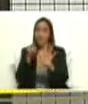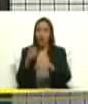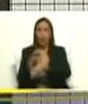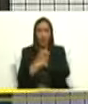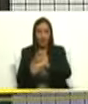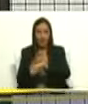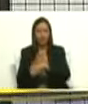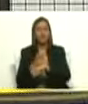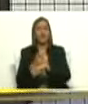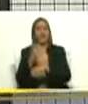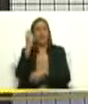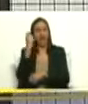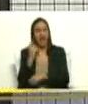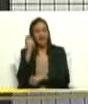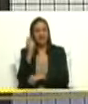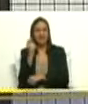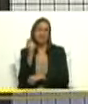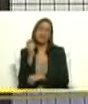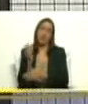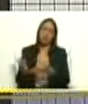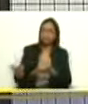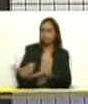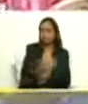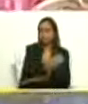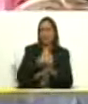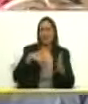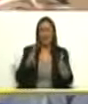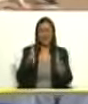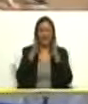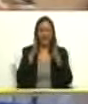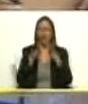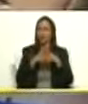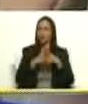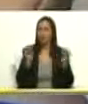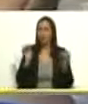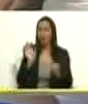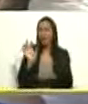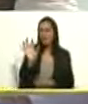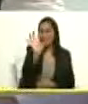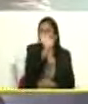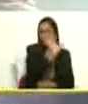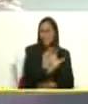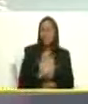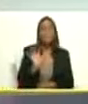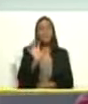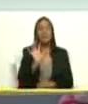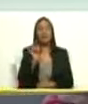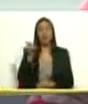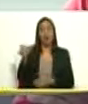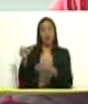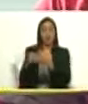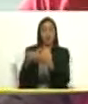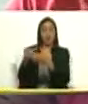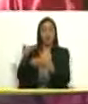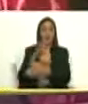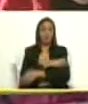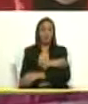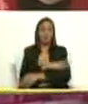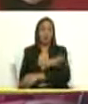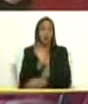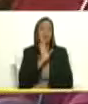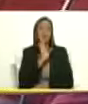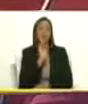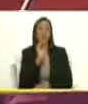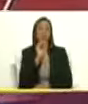y alcaldía los barrimos estaban con el cuentico el 2008 se acuerdan ellos no que